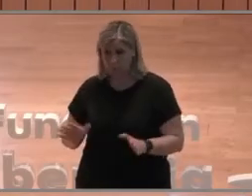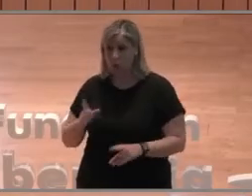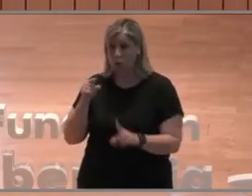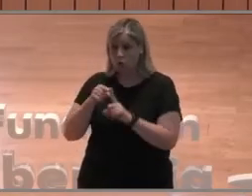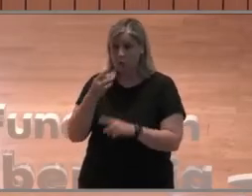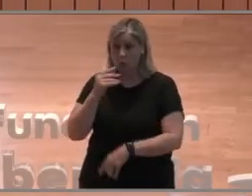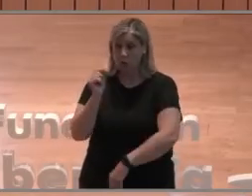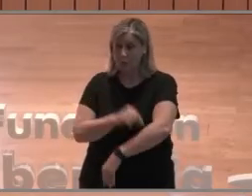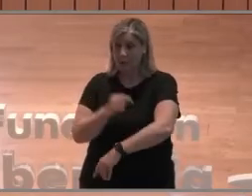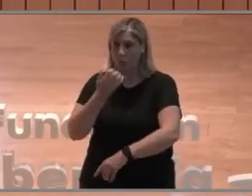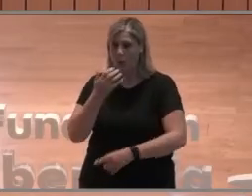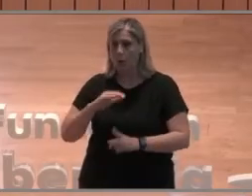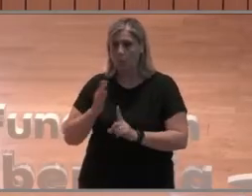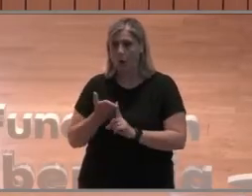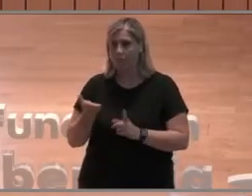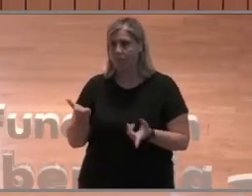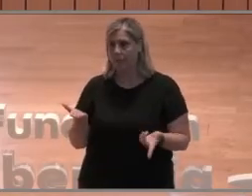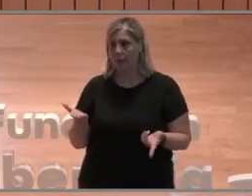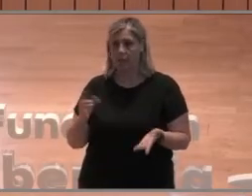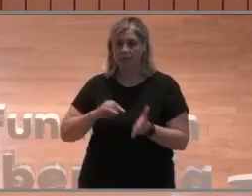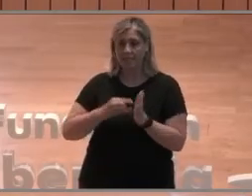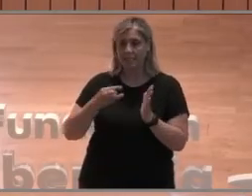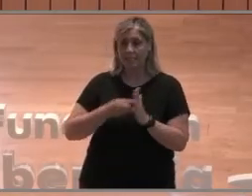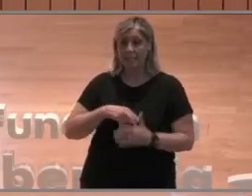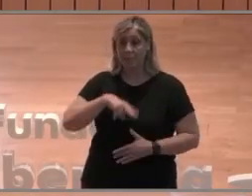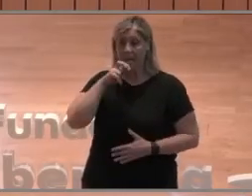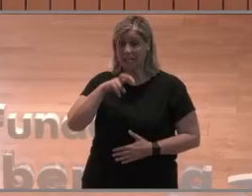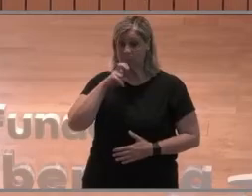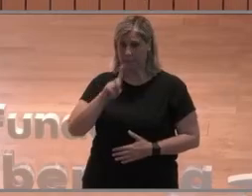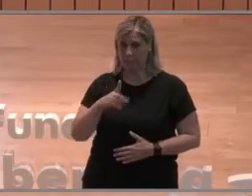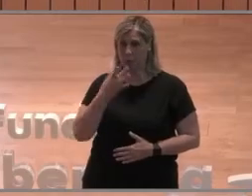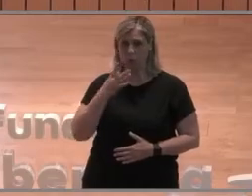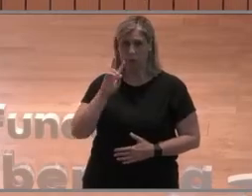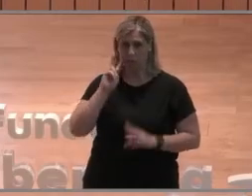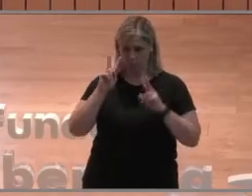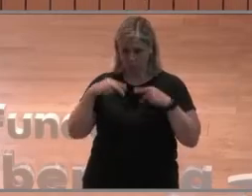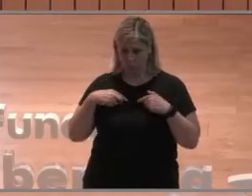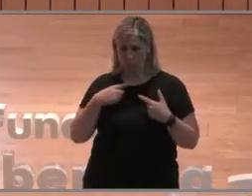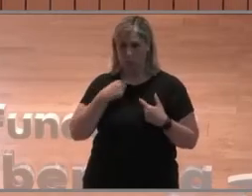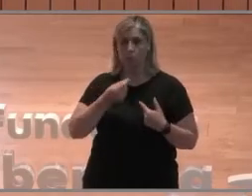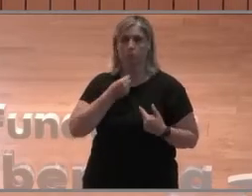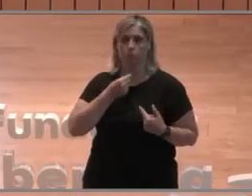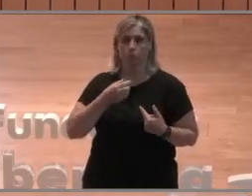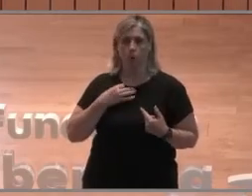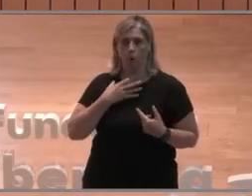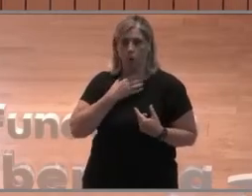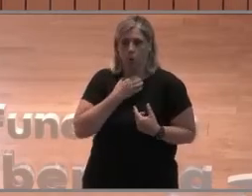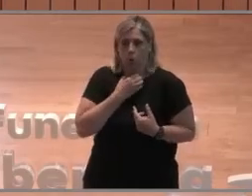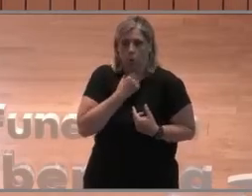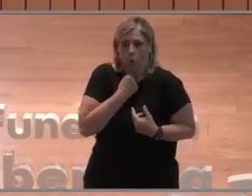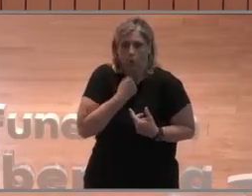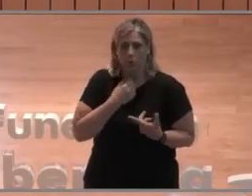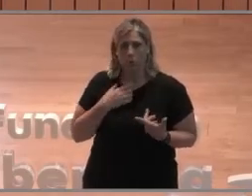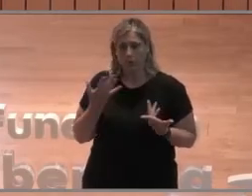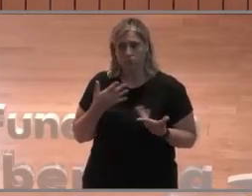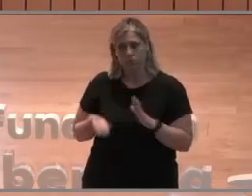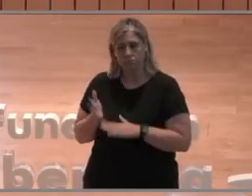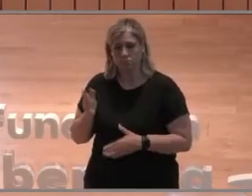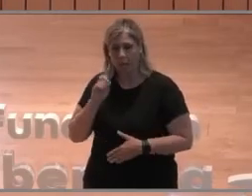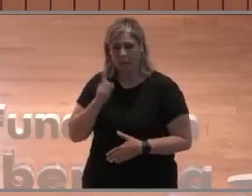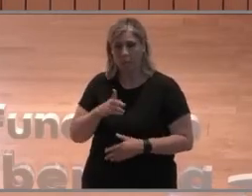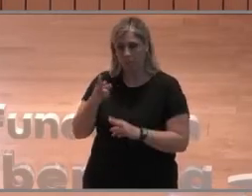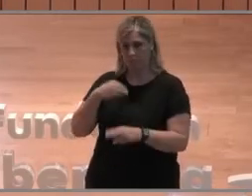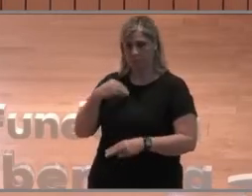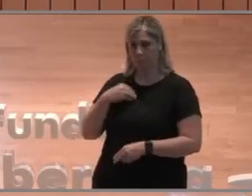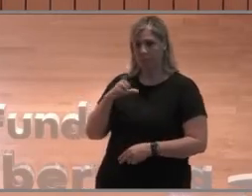picadura afecta al sistema respiratorio, a la glotis, a zonas que son importantes. ¿Y leishmania no